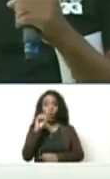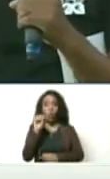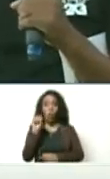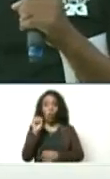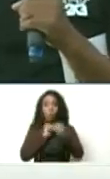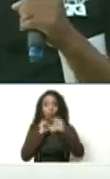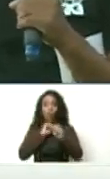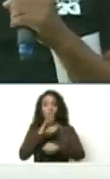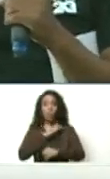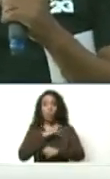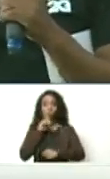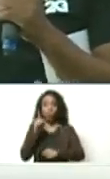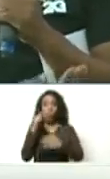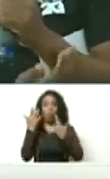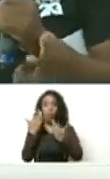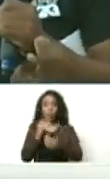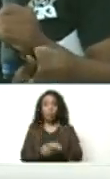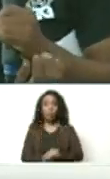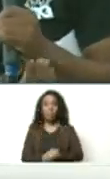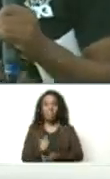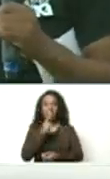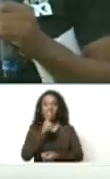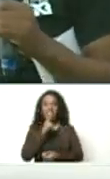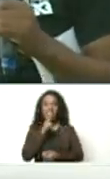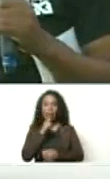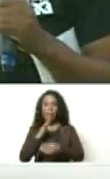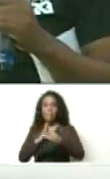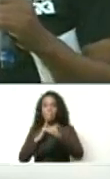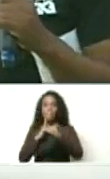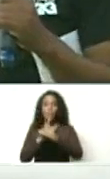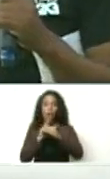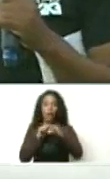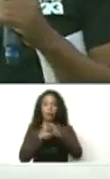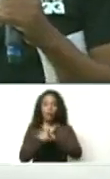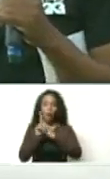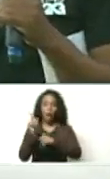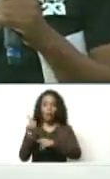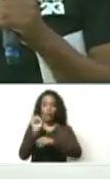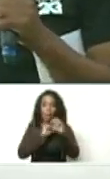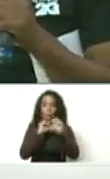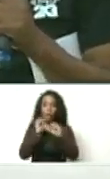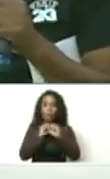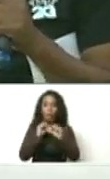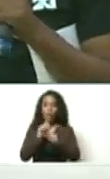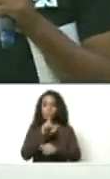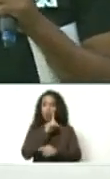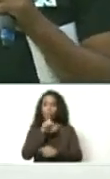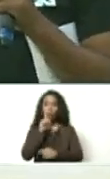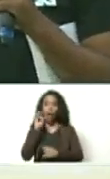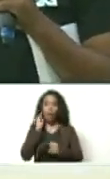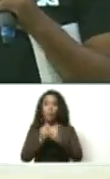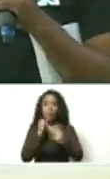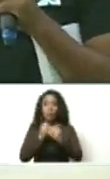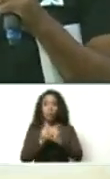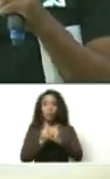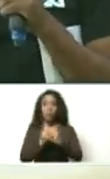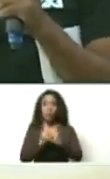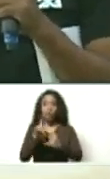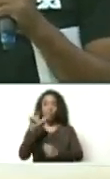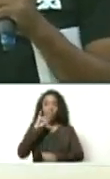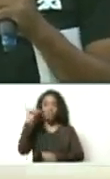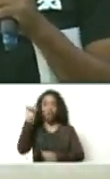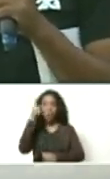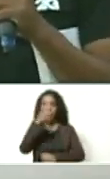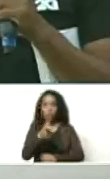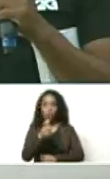maquinarias deberían estar en tu mano. ¿Quién te impide acceder a las maquinarias? Dime nombre y apellido, denúnciame la